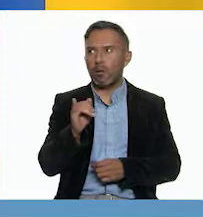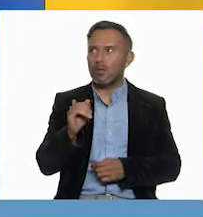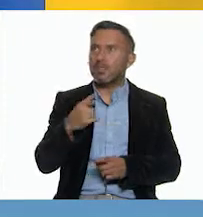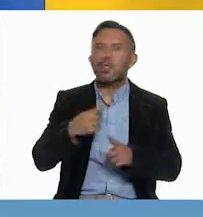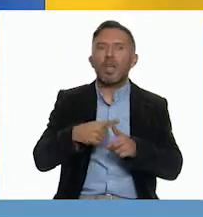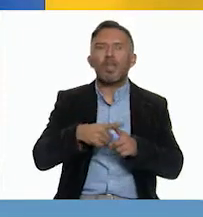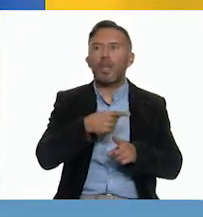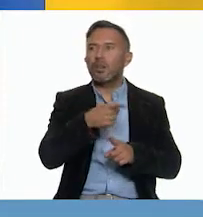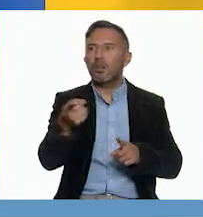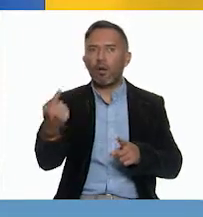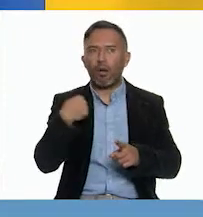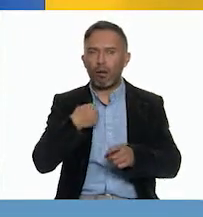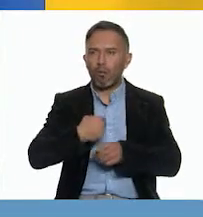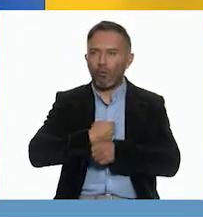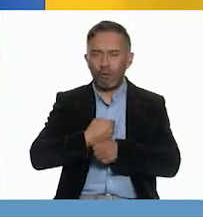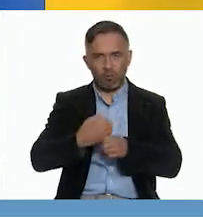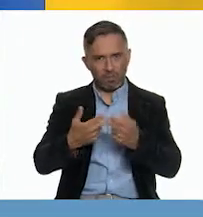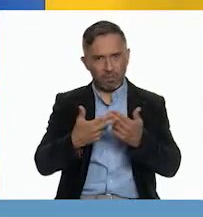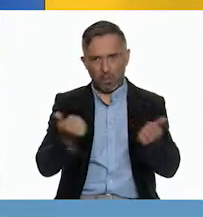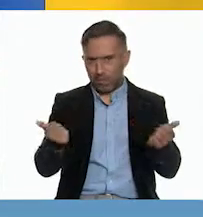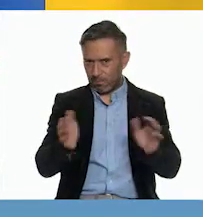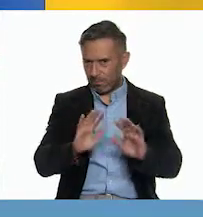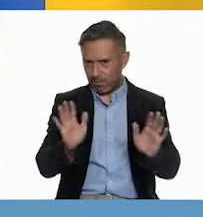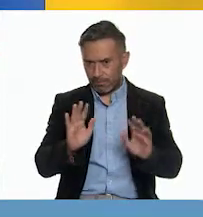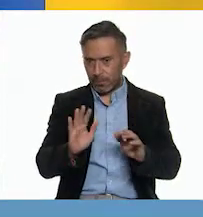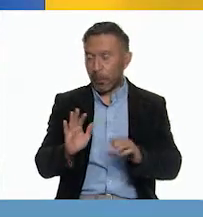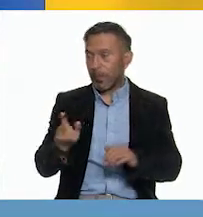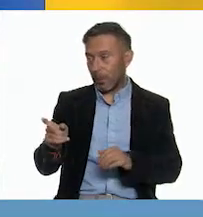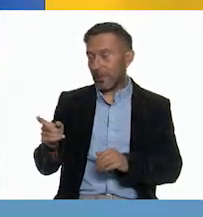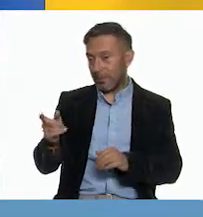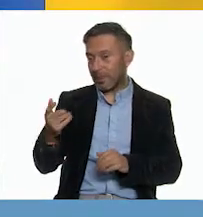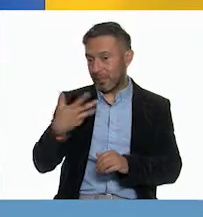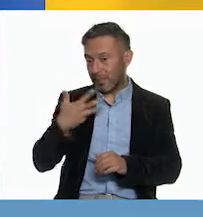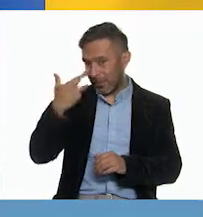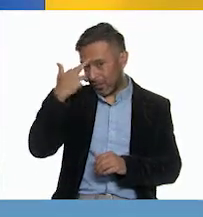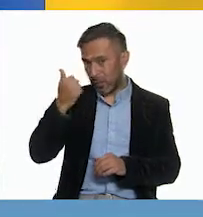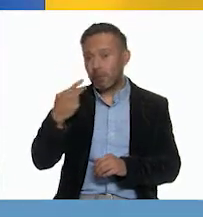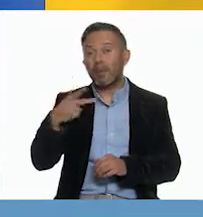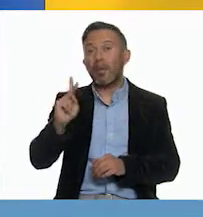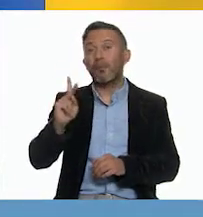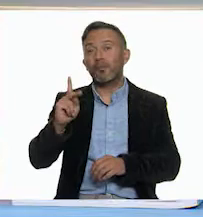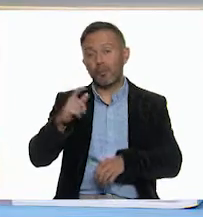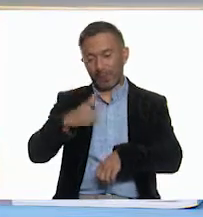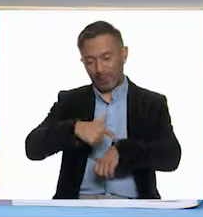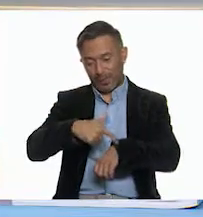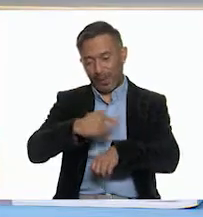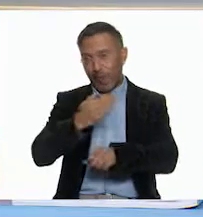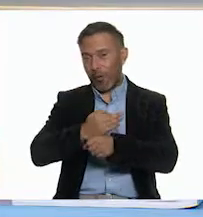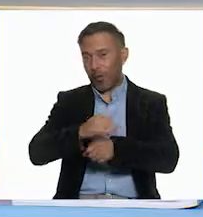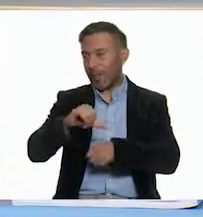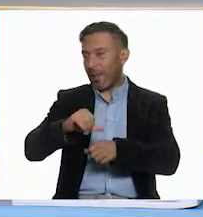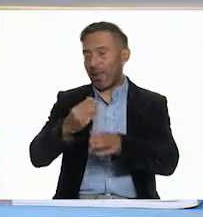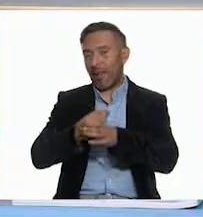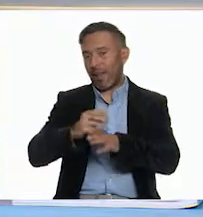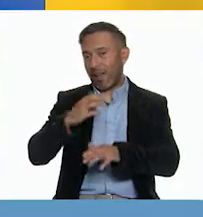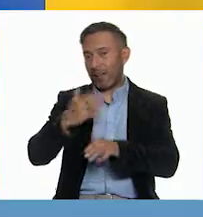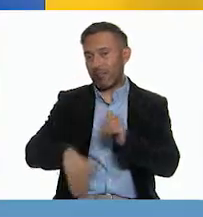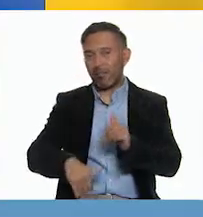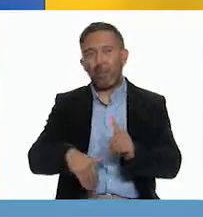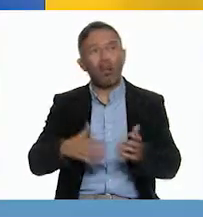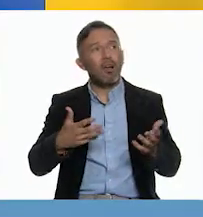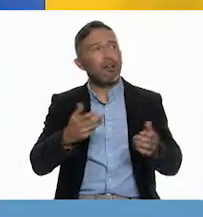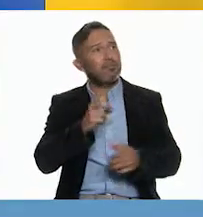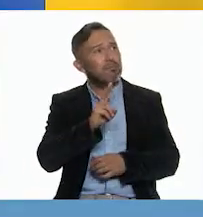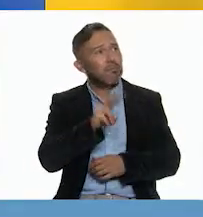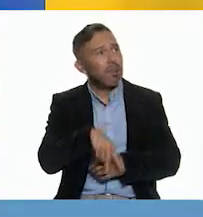Tienes toda la razón, María. Pero, ¿qué creen? Hemos llegado al final de esta clase. ¿De verdad?